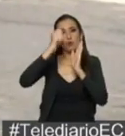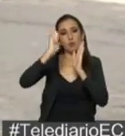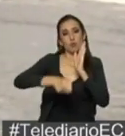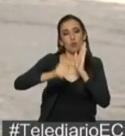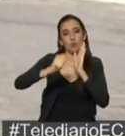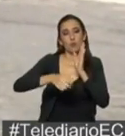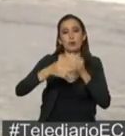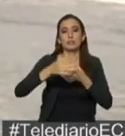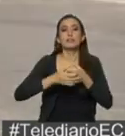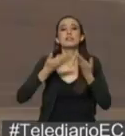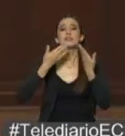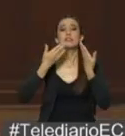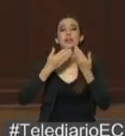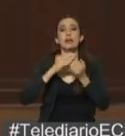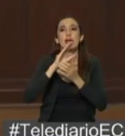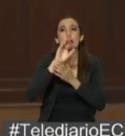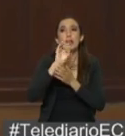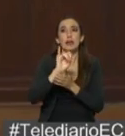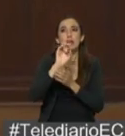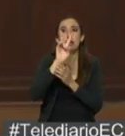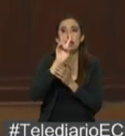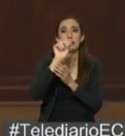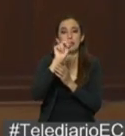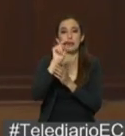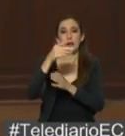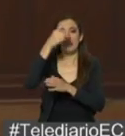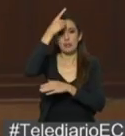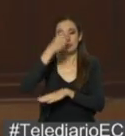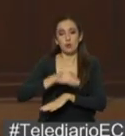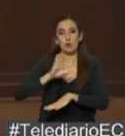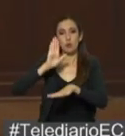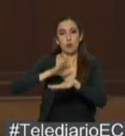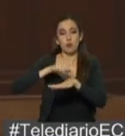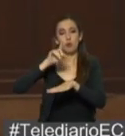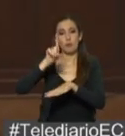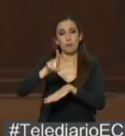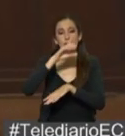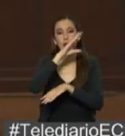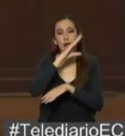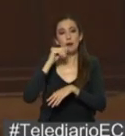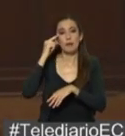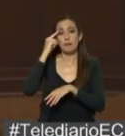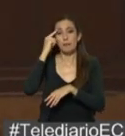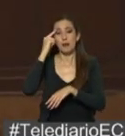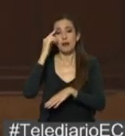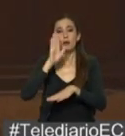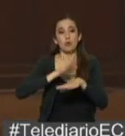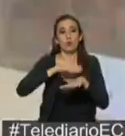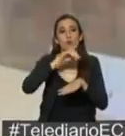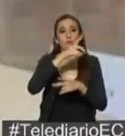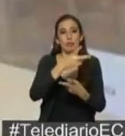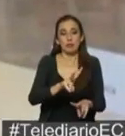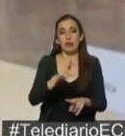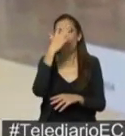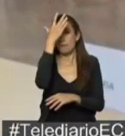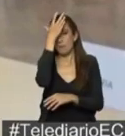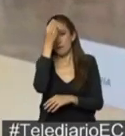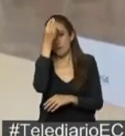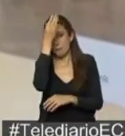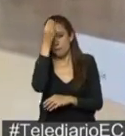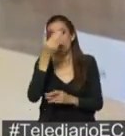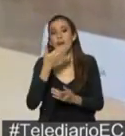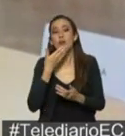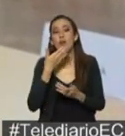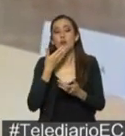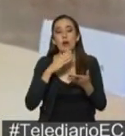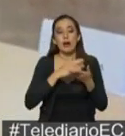León, decidió declarar culpable al expresidente Rafael Correa y a Jorge Glass del delito de cohecho